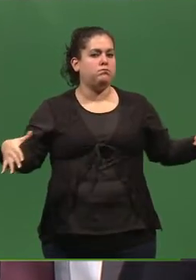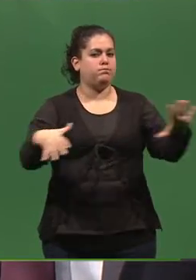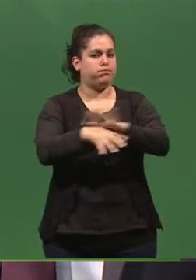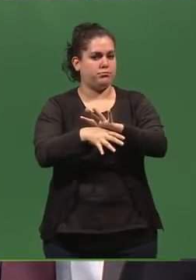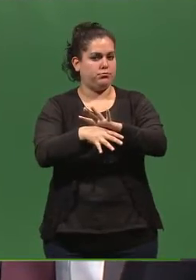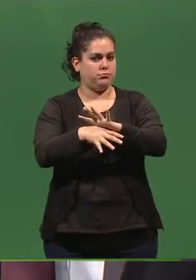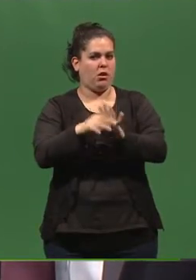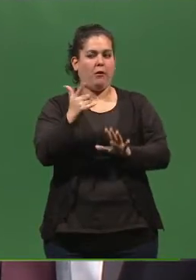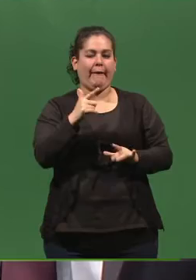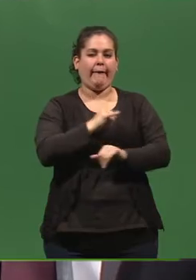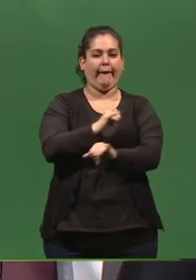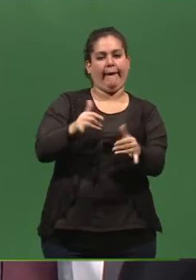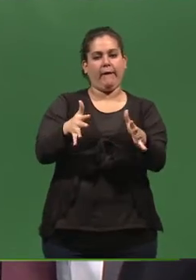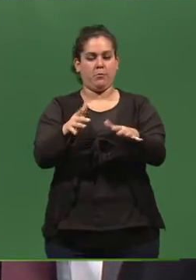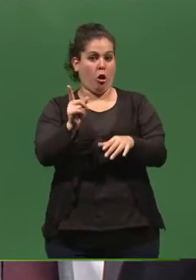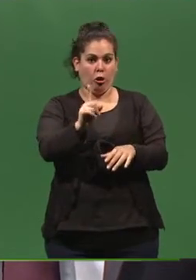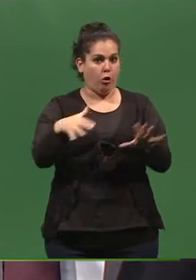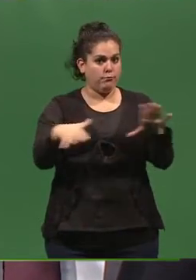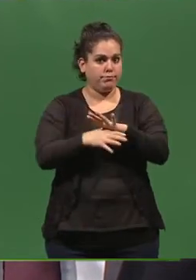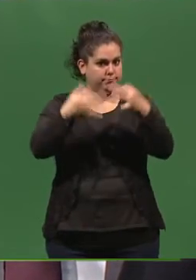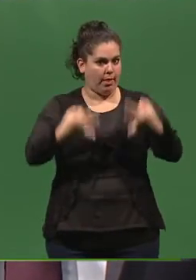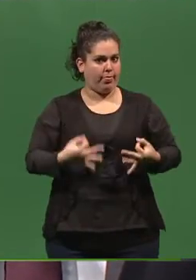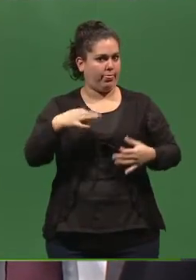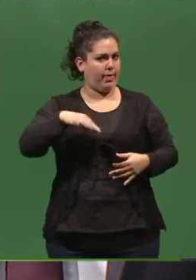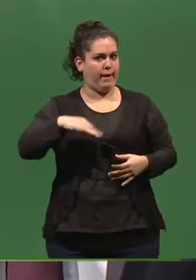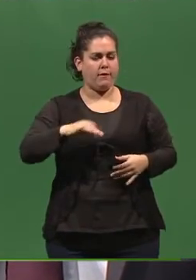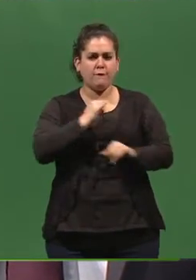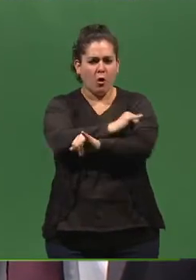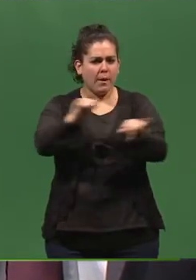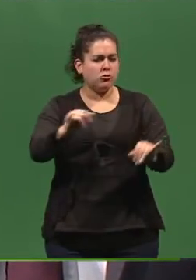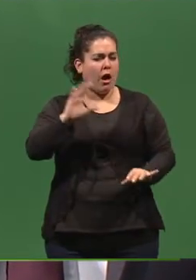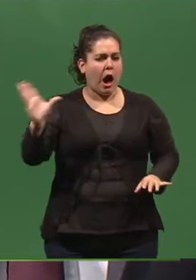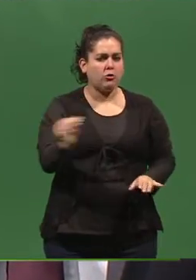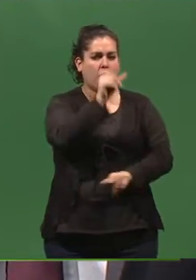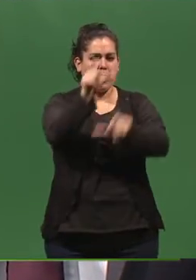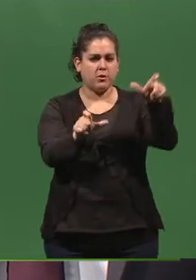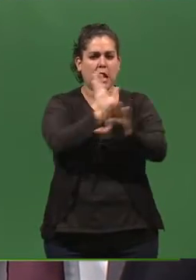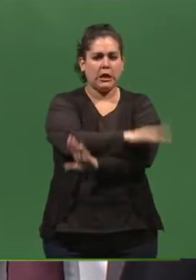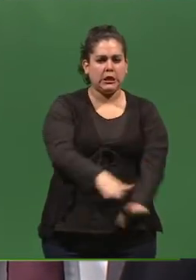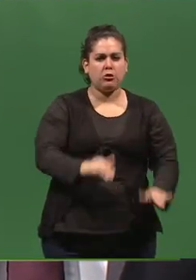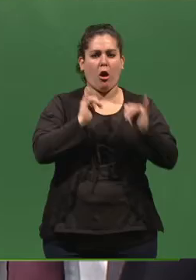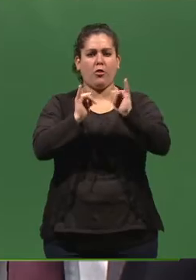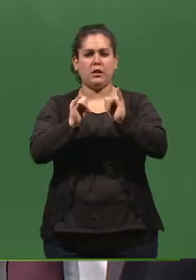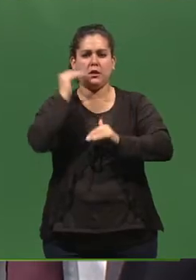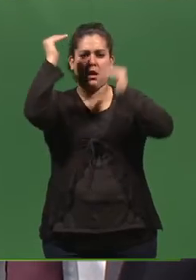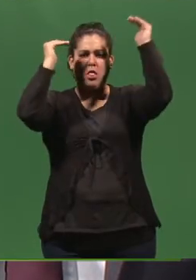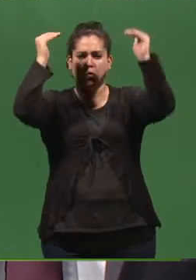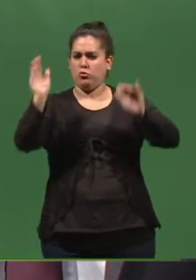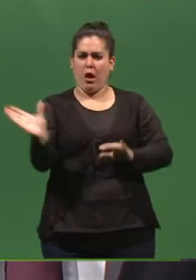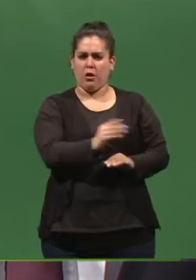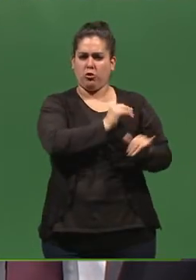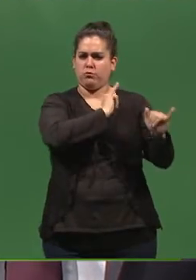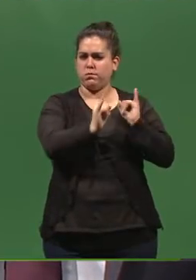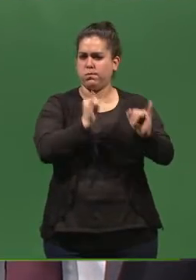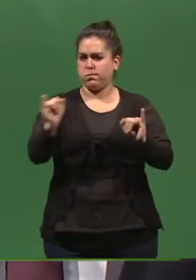correcta, que no sea errónea, como se ha estado hasta ahora, eso es lo principal. Información hay que dársela a todo el mundo, a los niños, a los adolescentes, a los adultos,